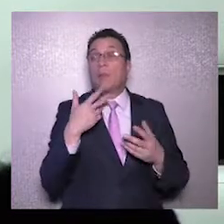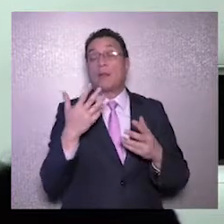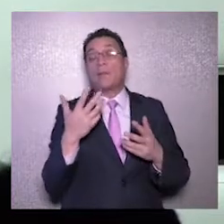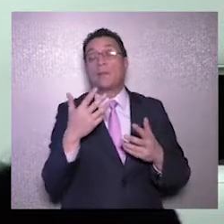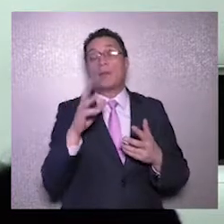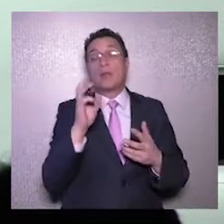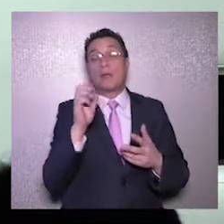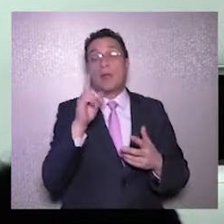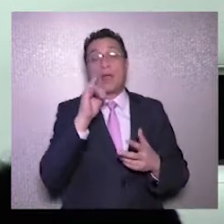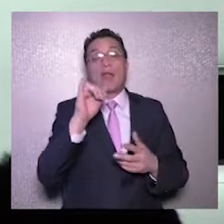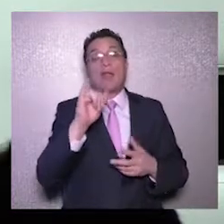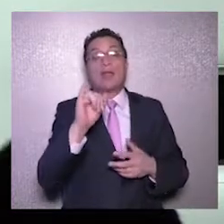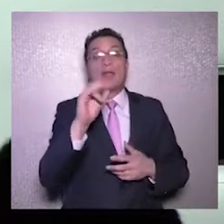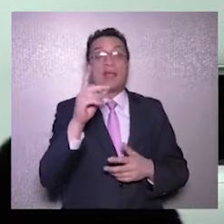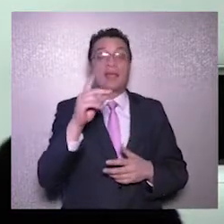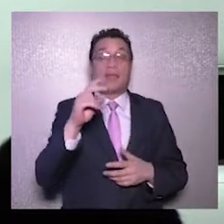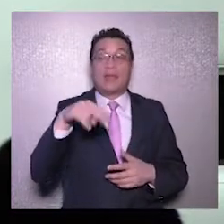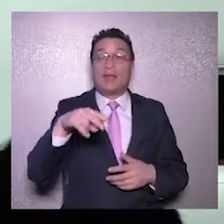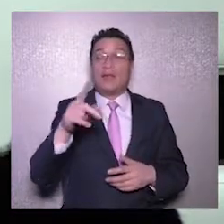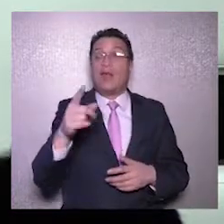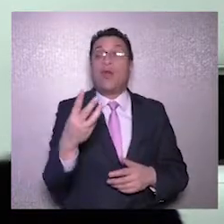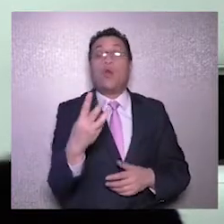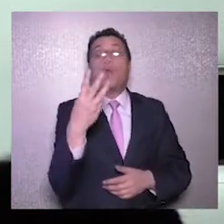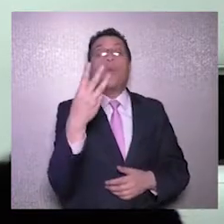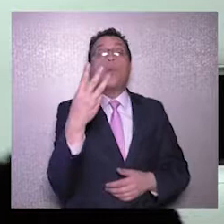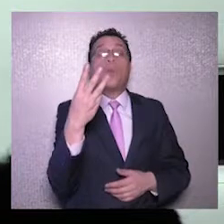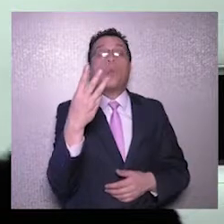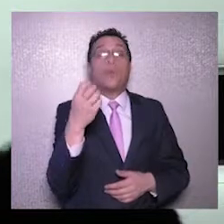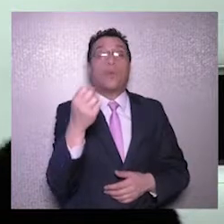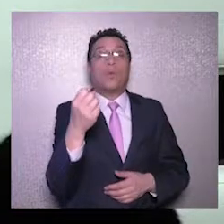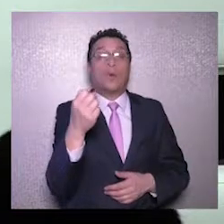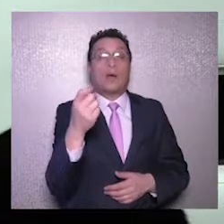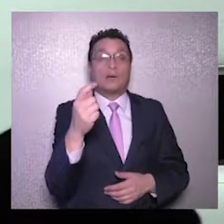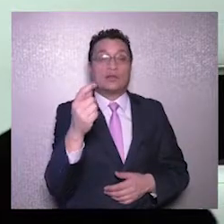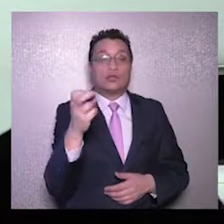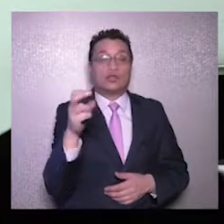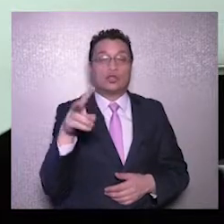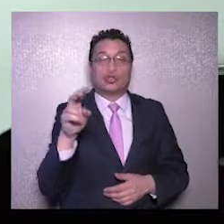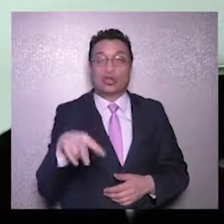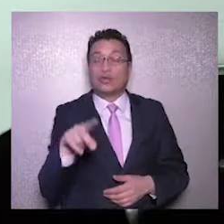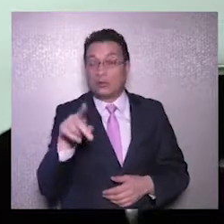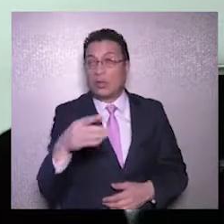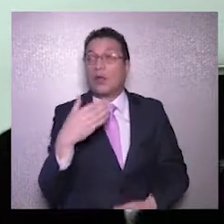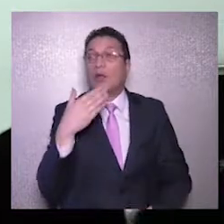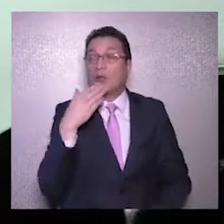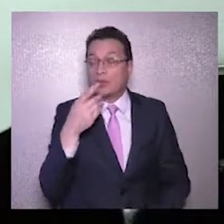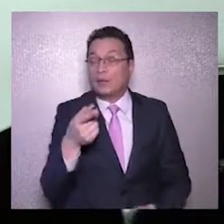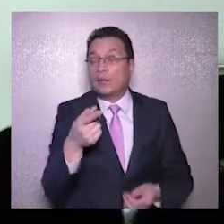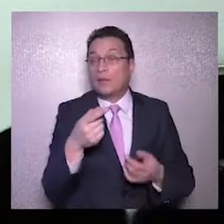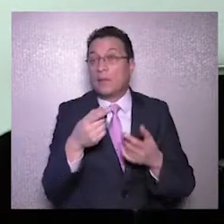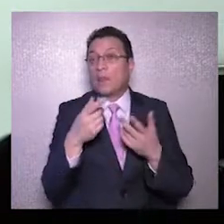producto de IBM, ¿no es cierto?, el doctor Watson, y algo que leí hoy día en el Mercurio.